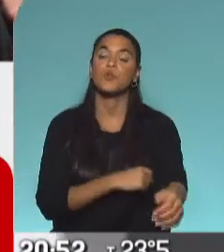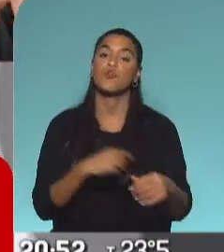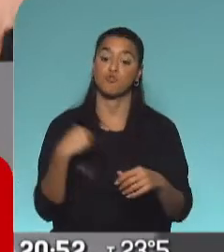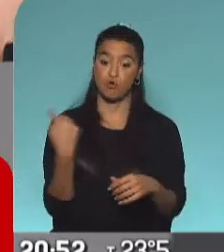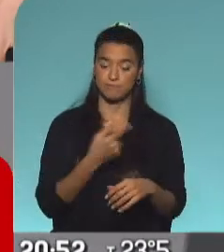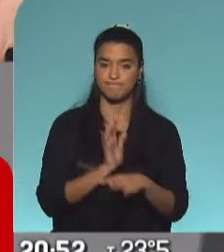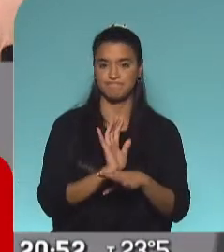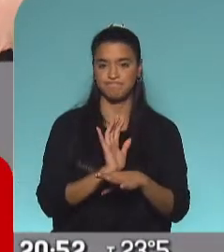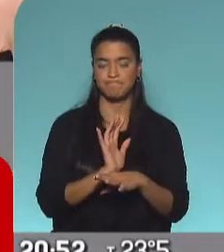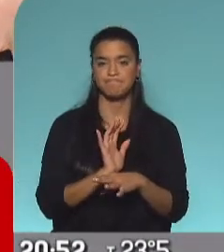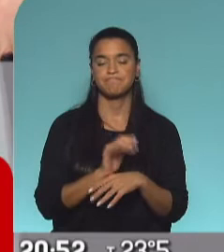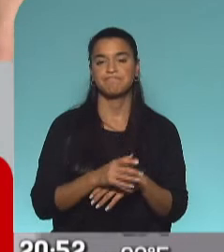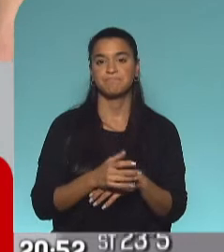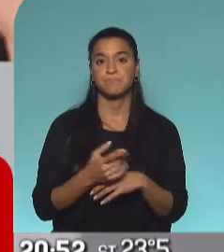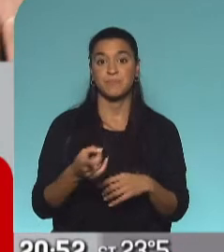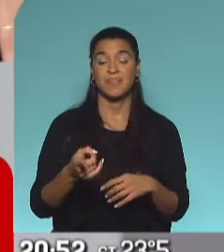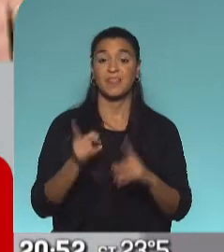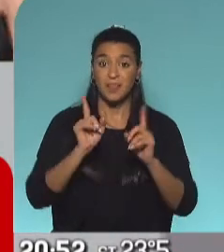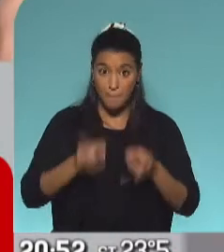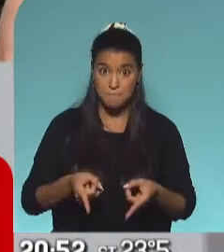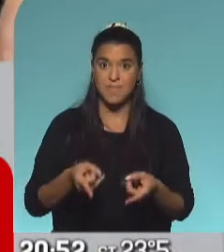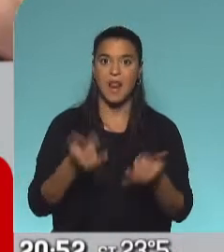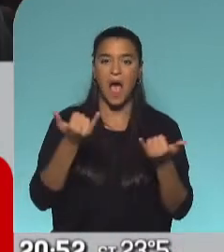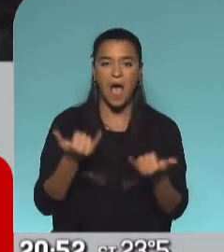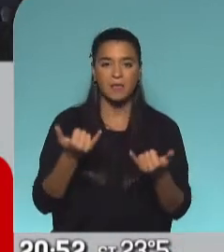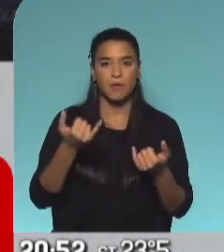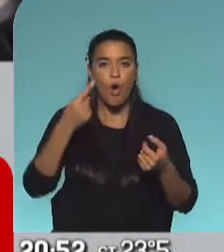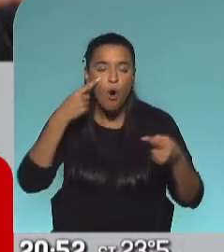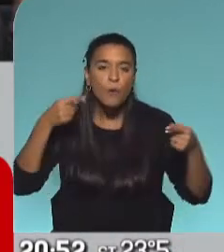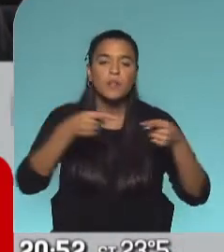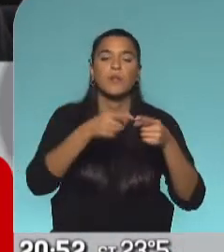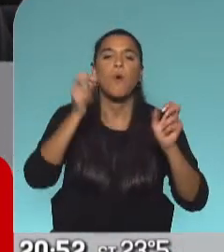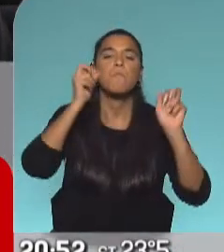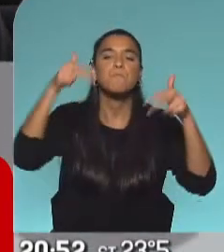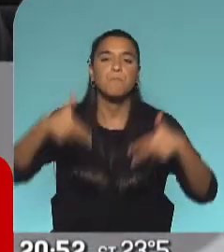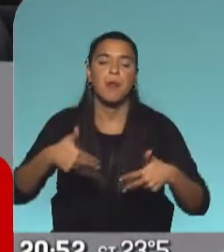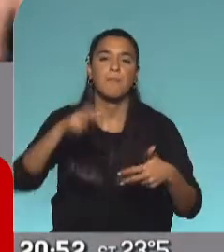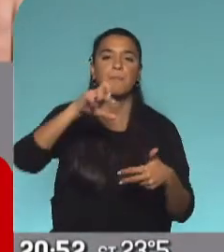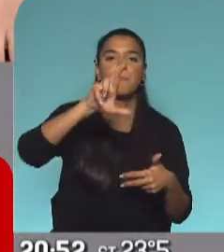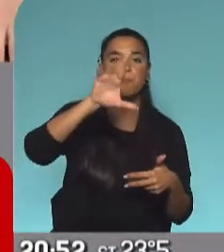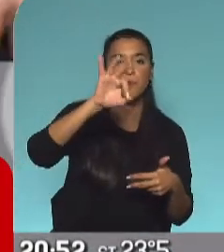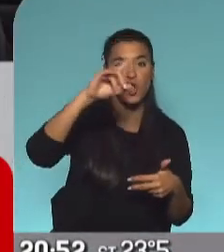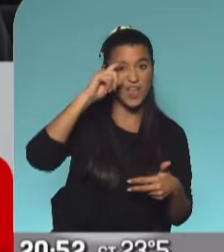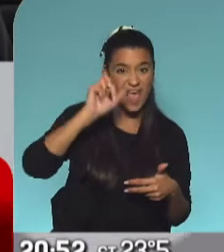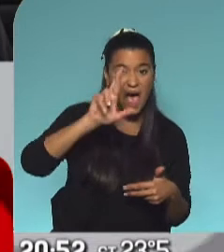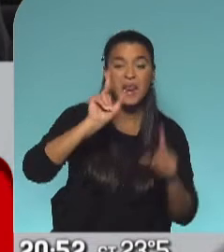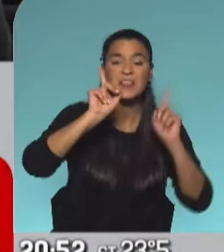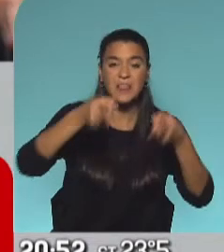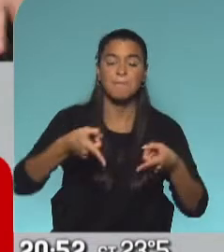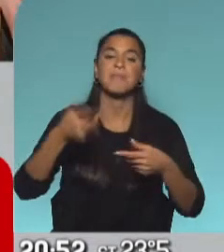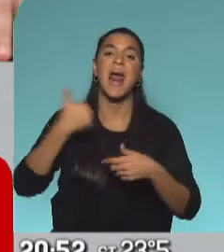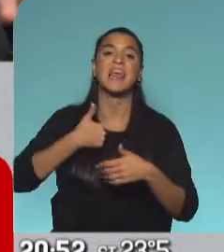sumamos que tenemos una expectativa con el programa Procrear, con el programa Argentina Construye, con